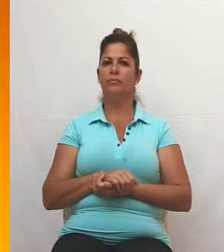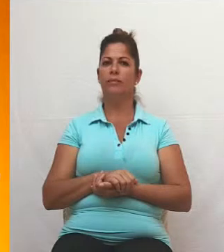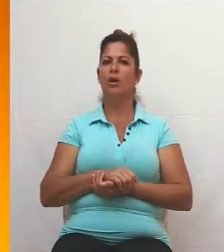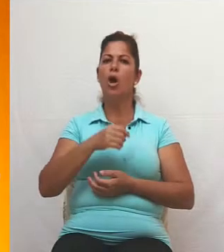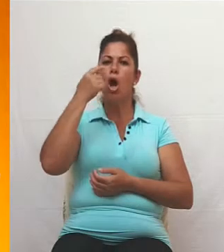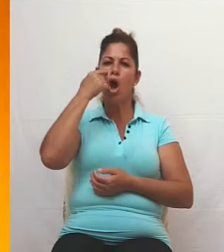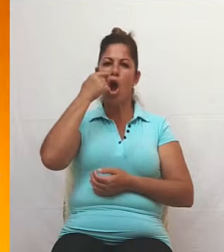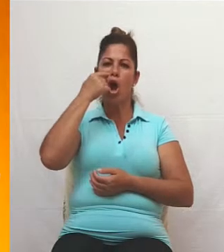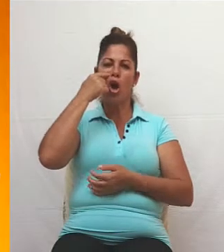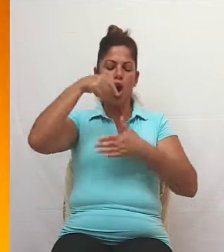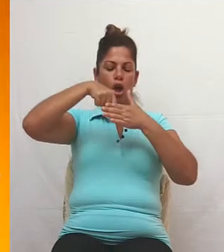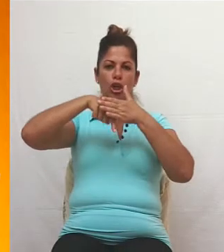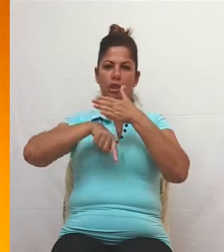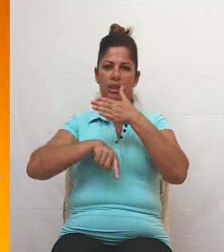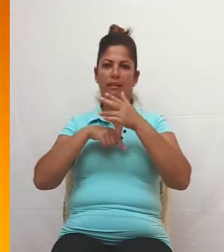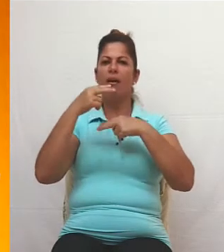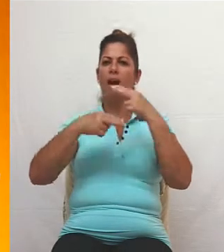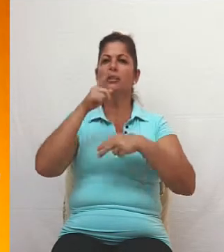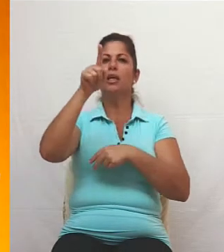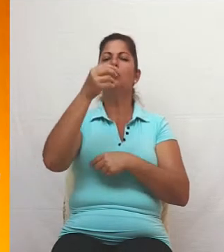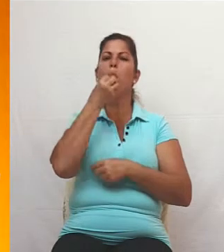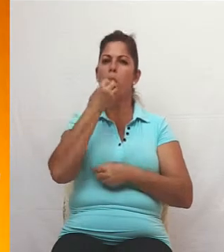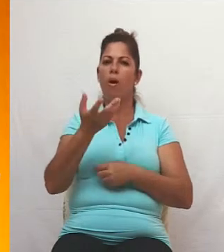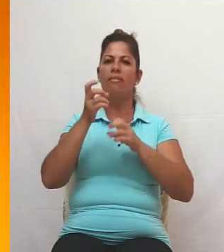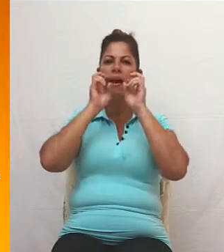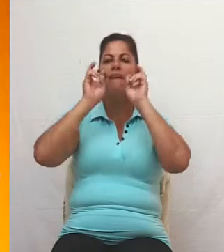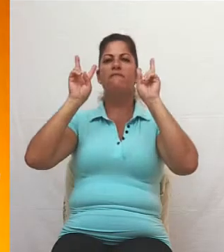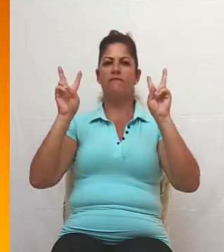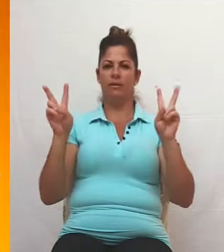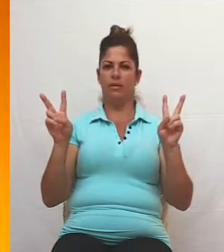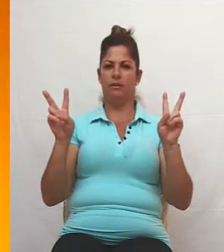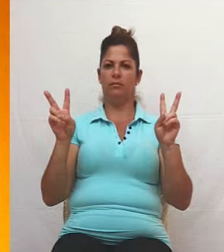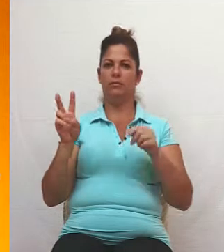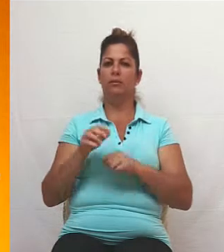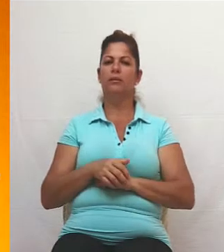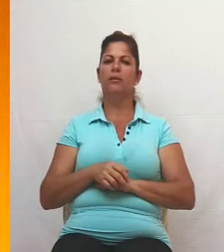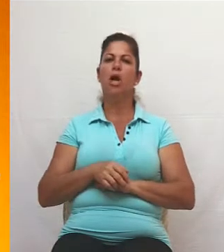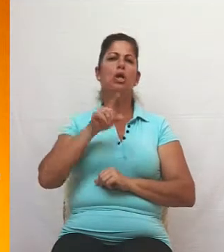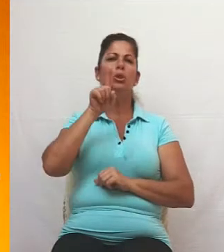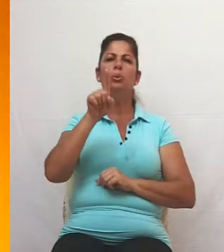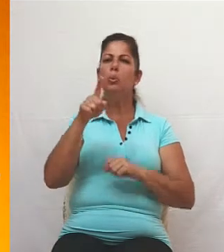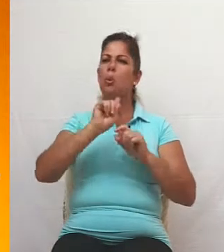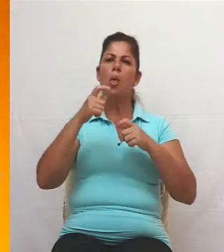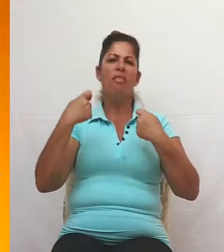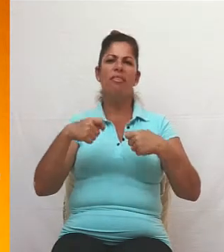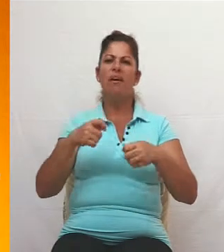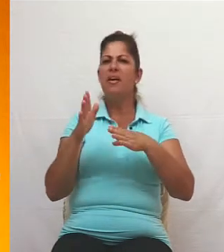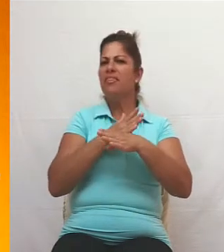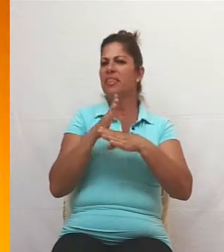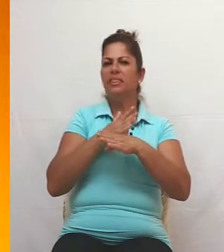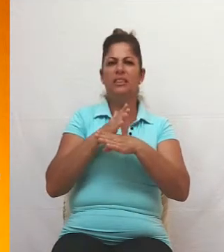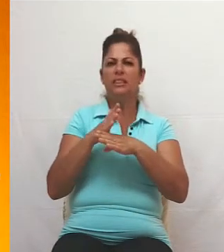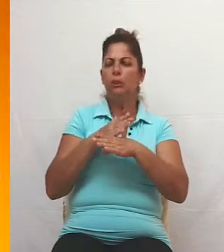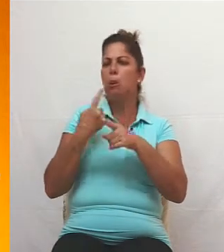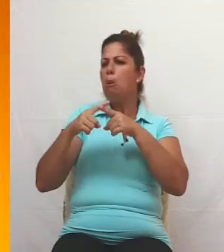si quieres conocerte has de vivir de tal como eres sin pretender te distinto a lo que